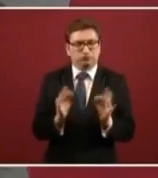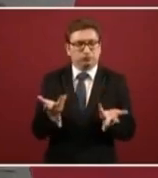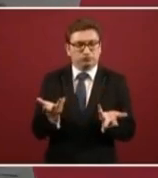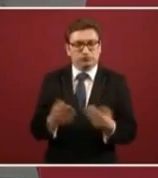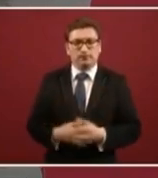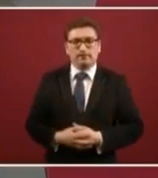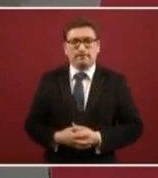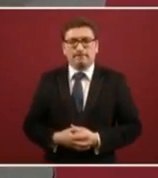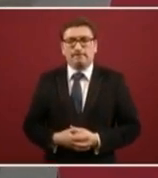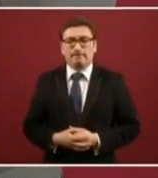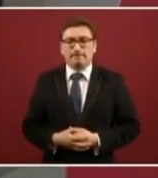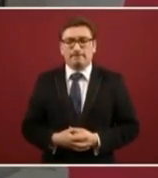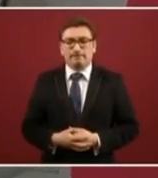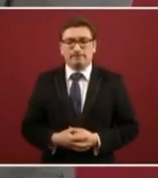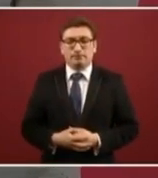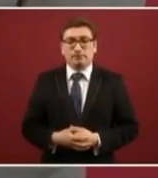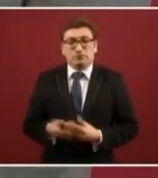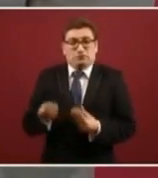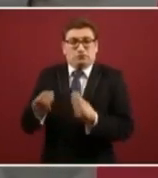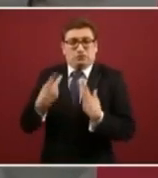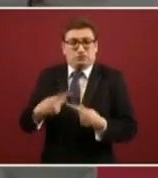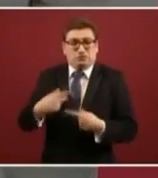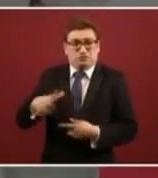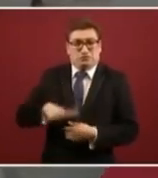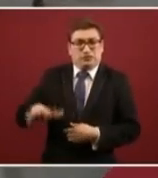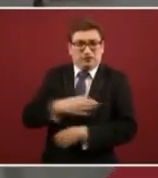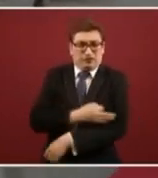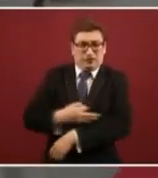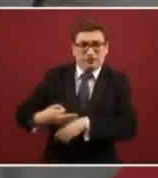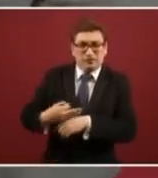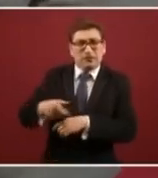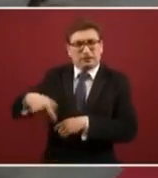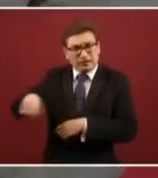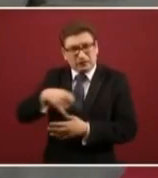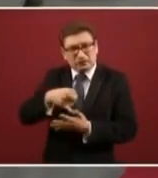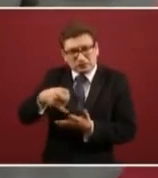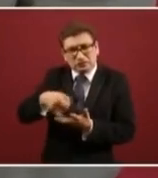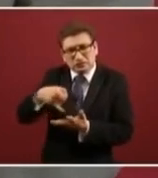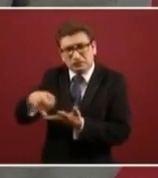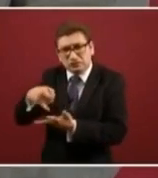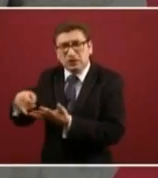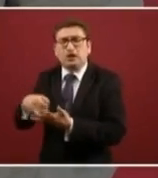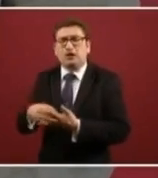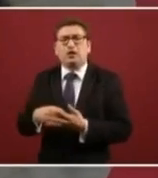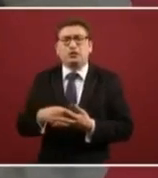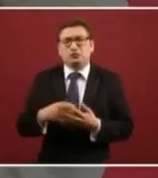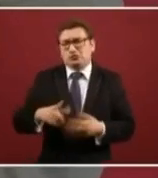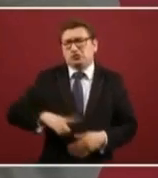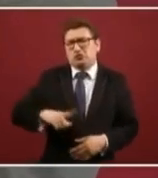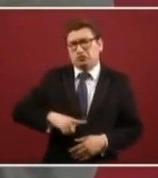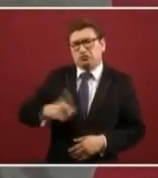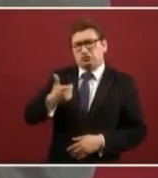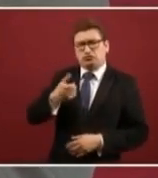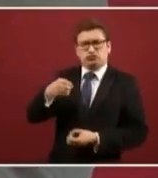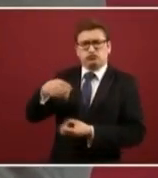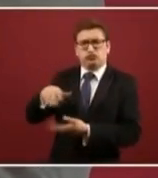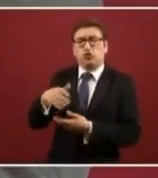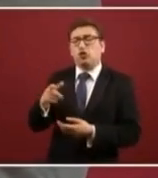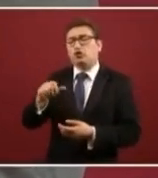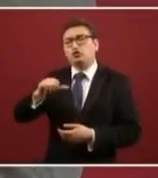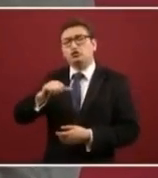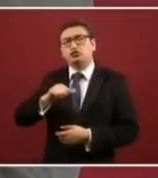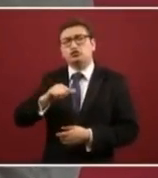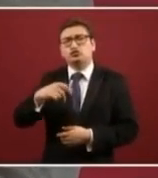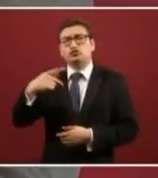Hay muchas familias campesinas que reciben apoyos de sus